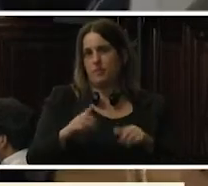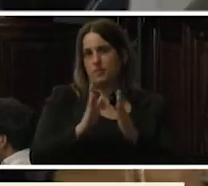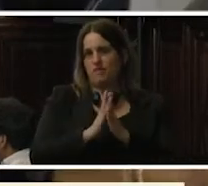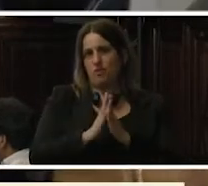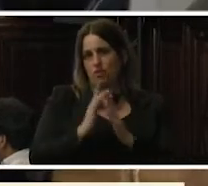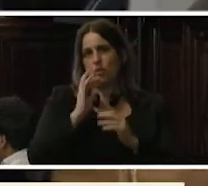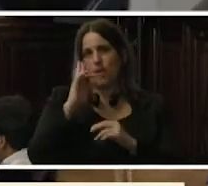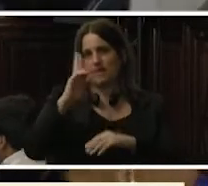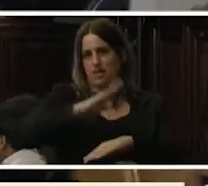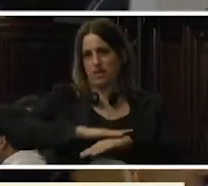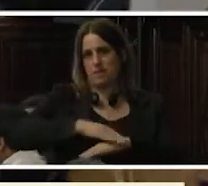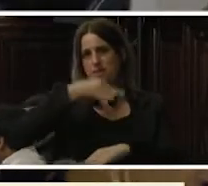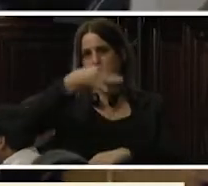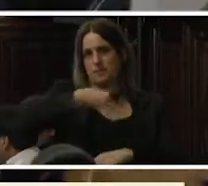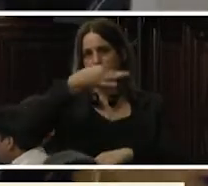al tiempo, ¿sí?